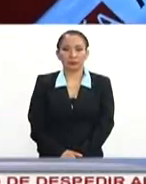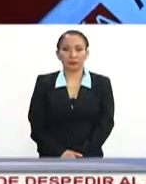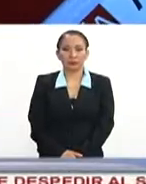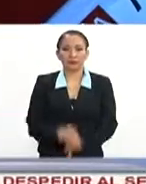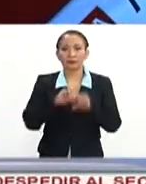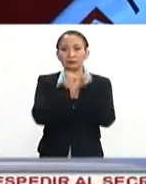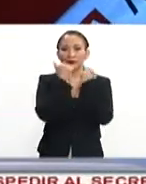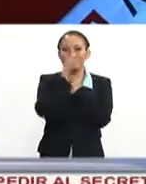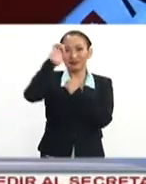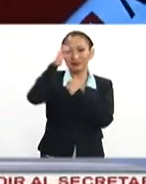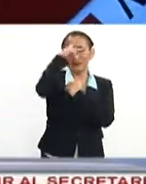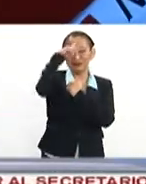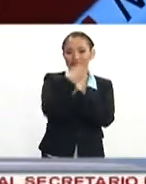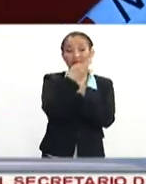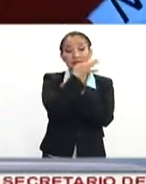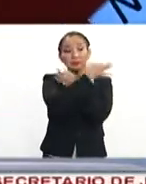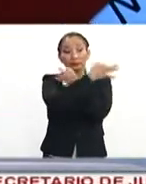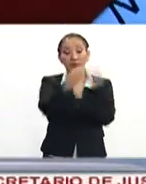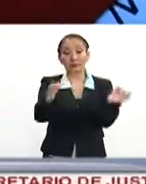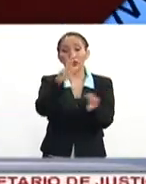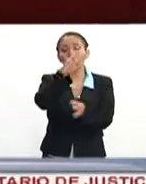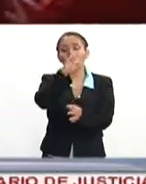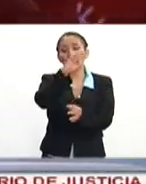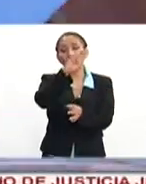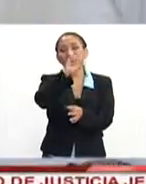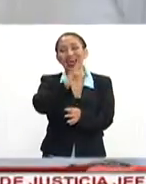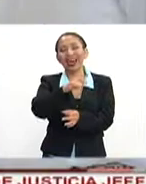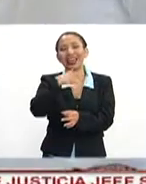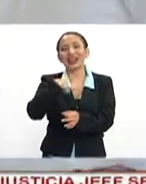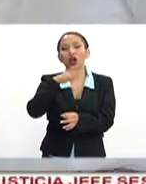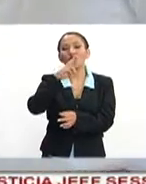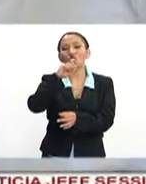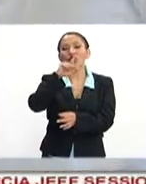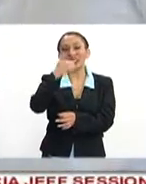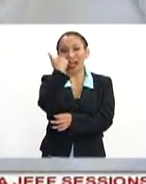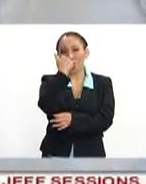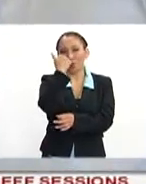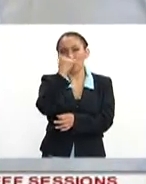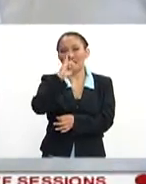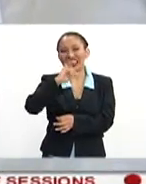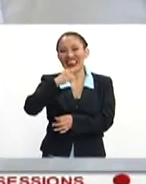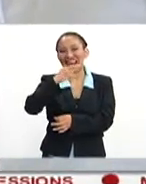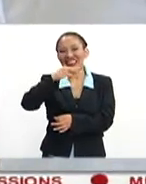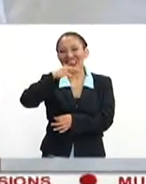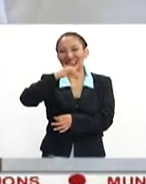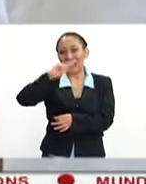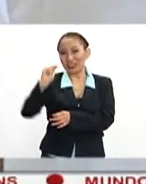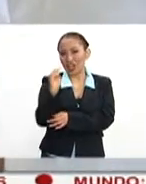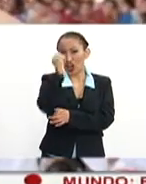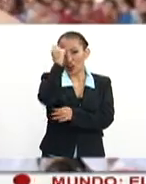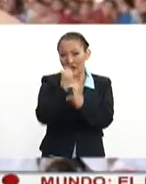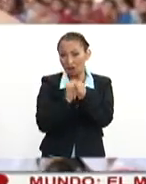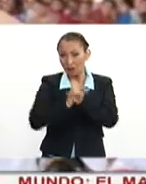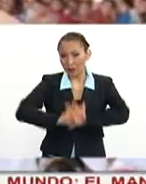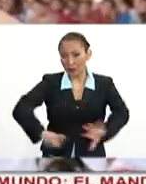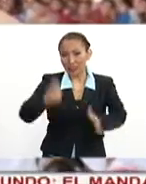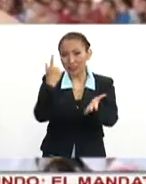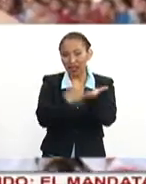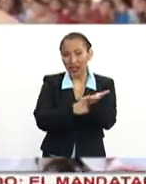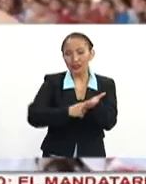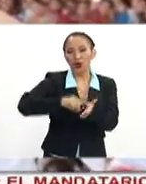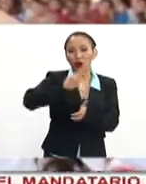La Agencia Espacial Mexicana informó que Rubén Miguel García Ruiz, alumno de la Ingeniería en Tecnologías de la Información de la